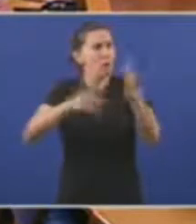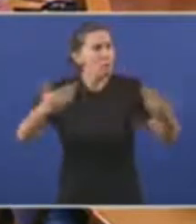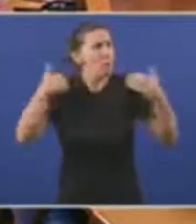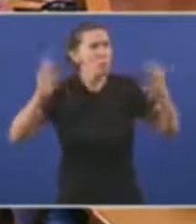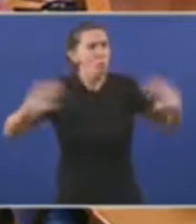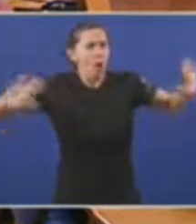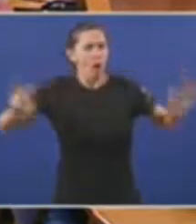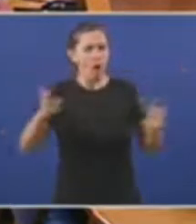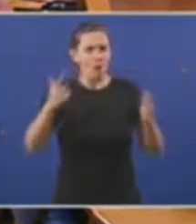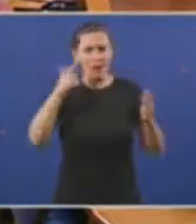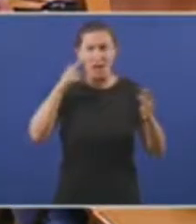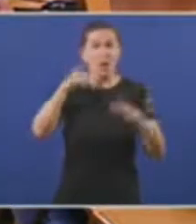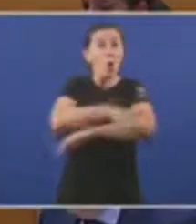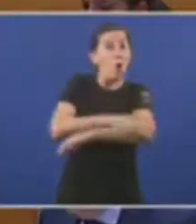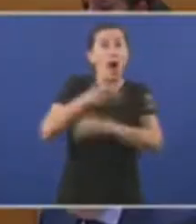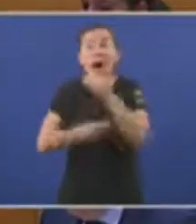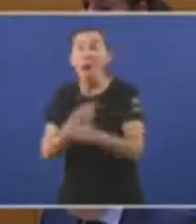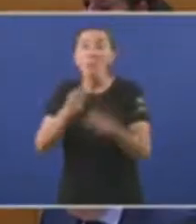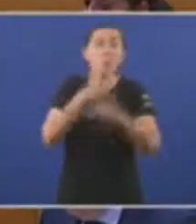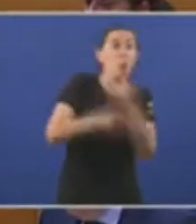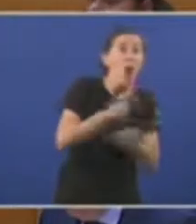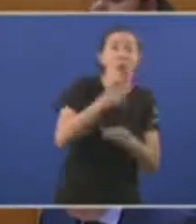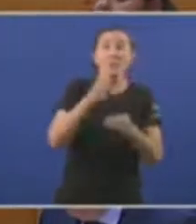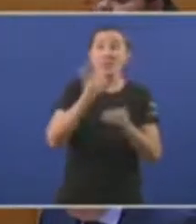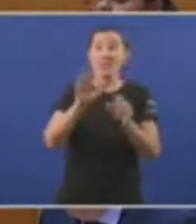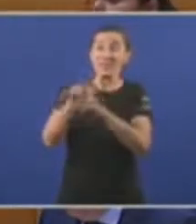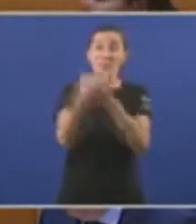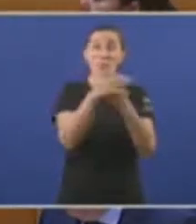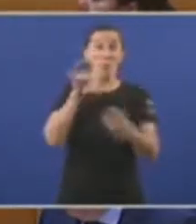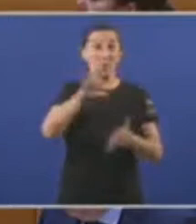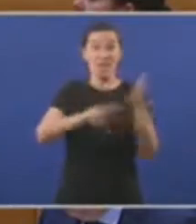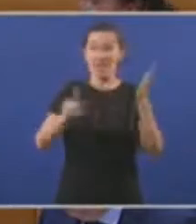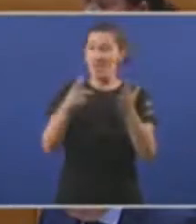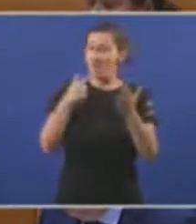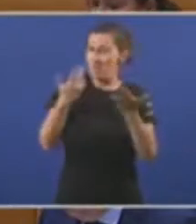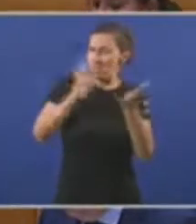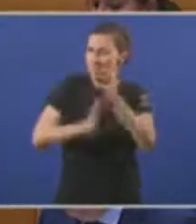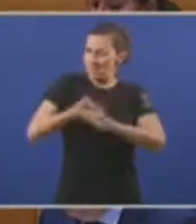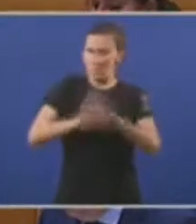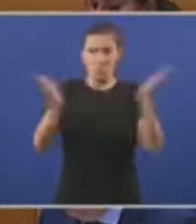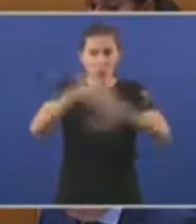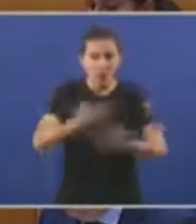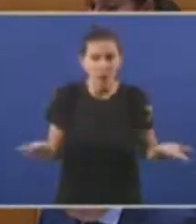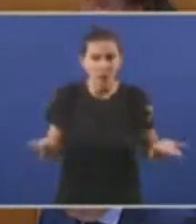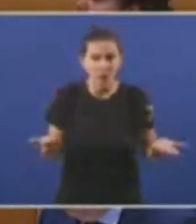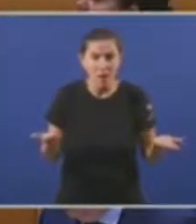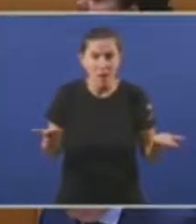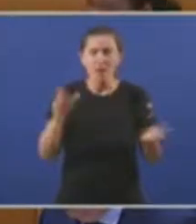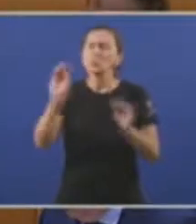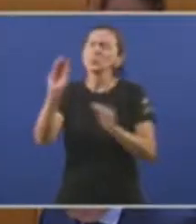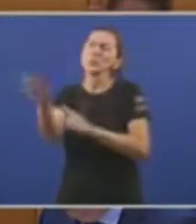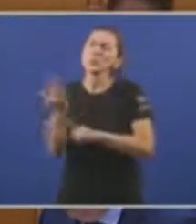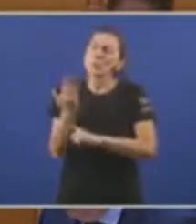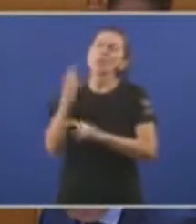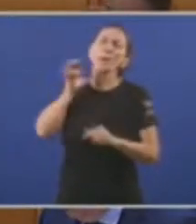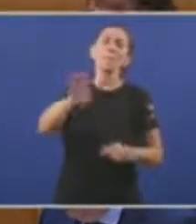ten que ver o que fai o Goberno coa marcha deste país. E mire, voulle decir cal é a súa proposta de país. A